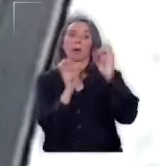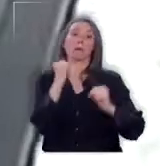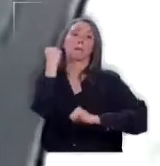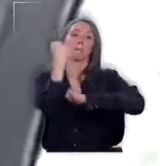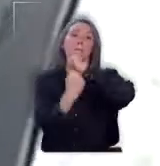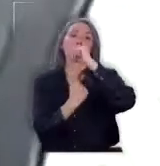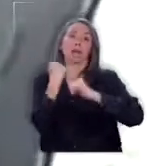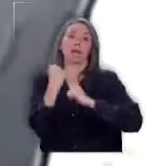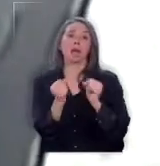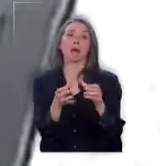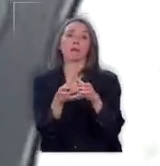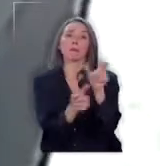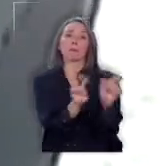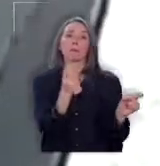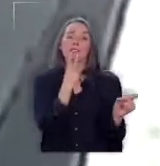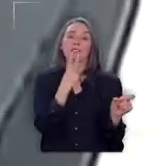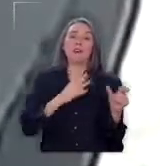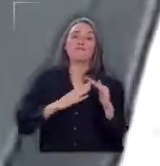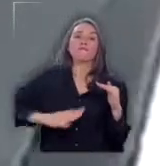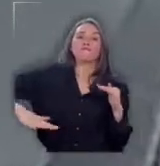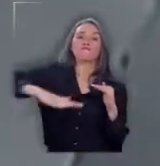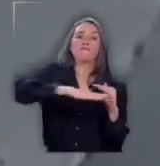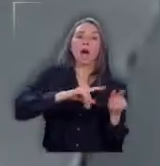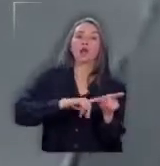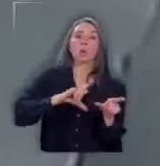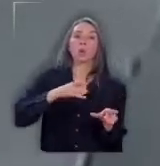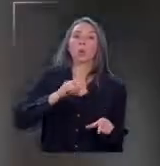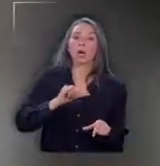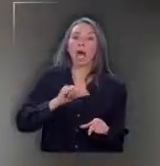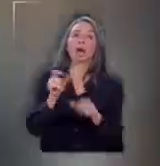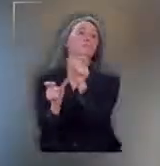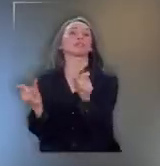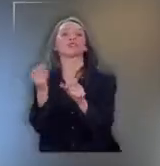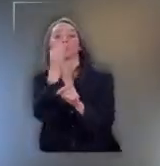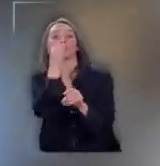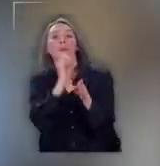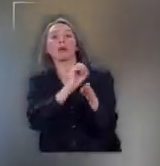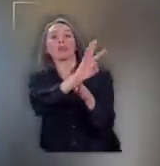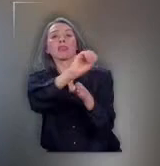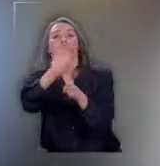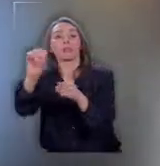campal entre un grupo de habitantes del barrio yungay y repartidores de comida